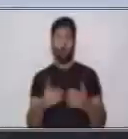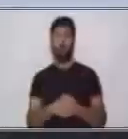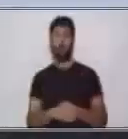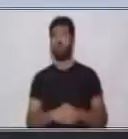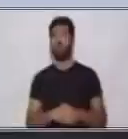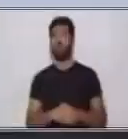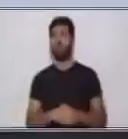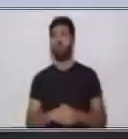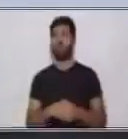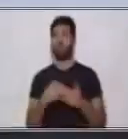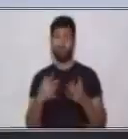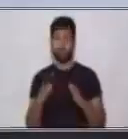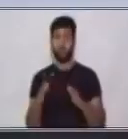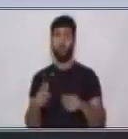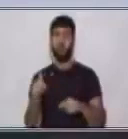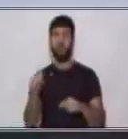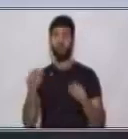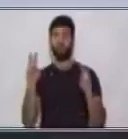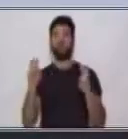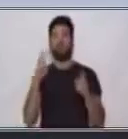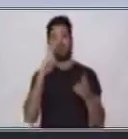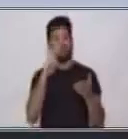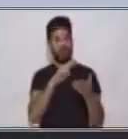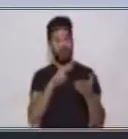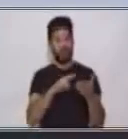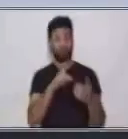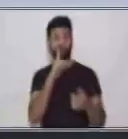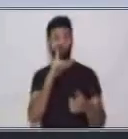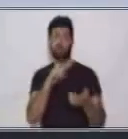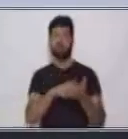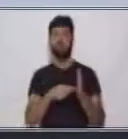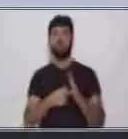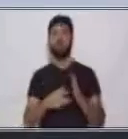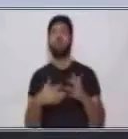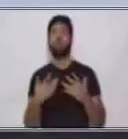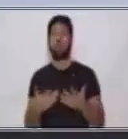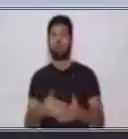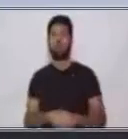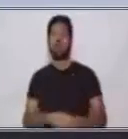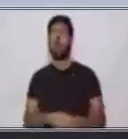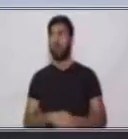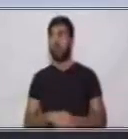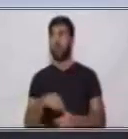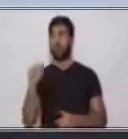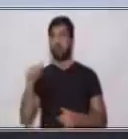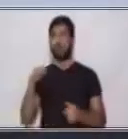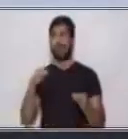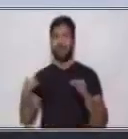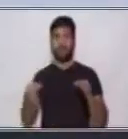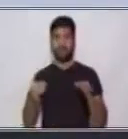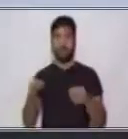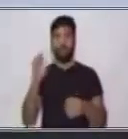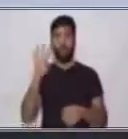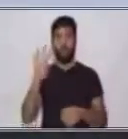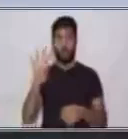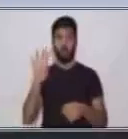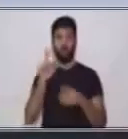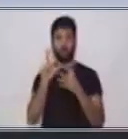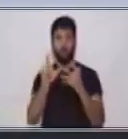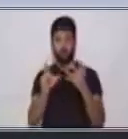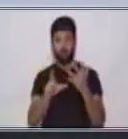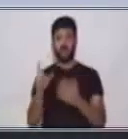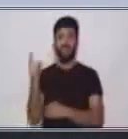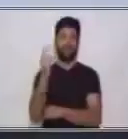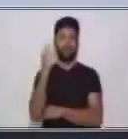¿qué podemos hablar de la lectura silenciosa? Según otro autor explica 4 ejes importantes de la lectura